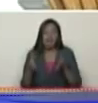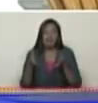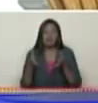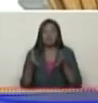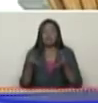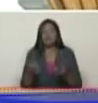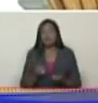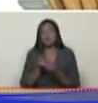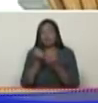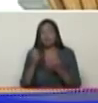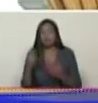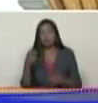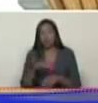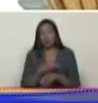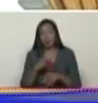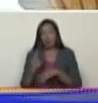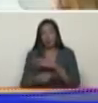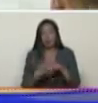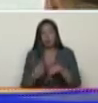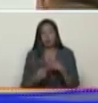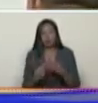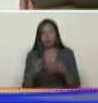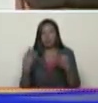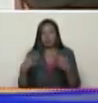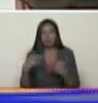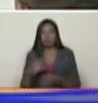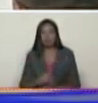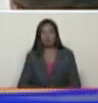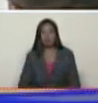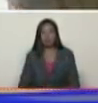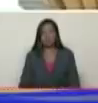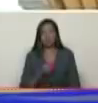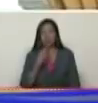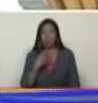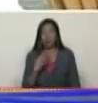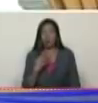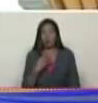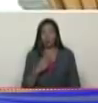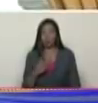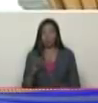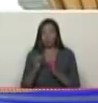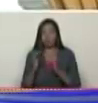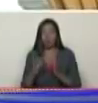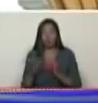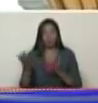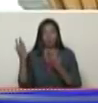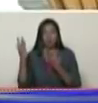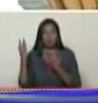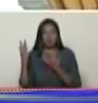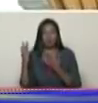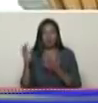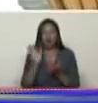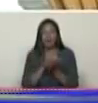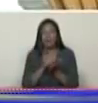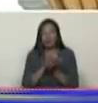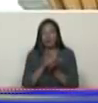gobierno revolucionario. Así de sencillo. Bueno, vamos a hacer un pase rápidamente al Estado Nueva